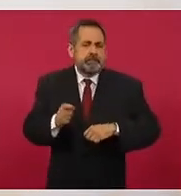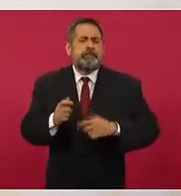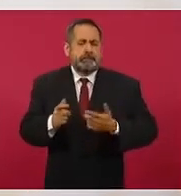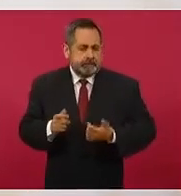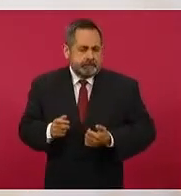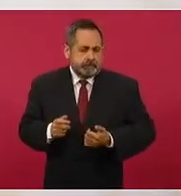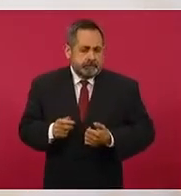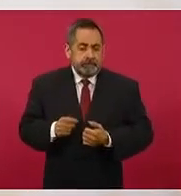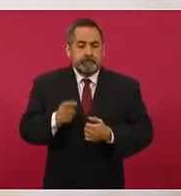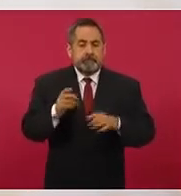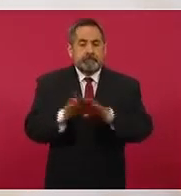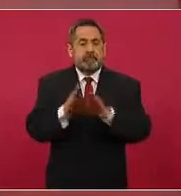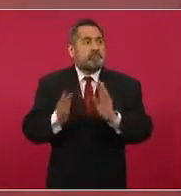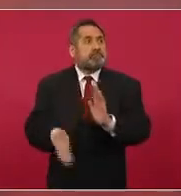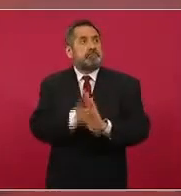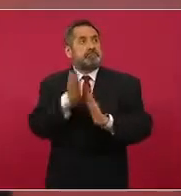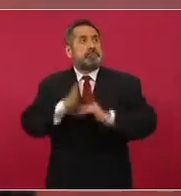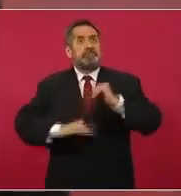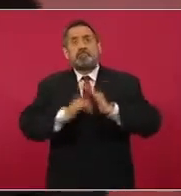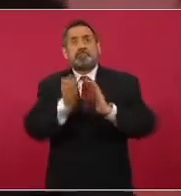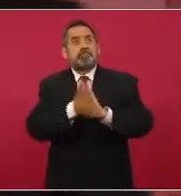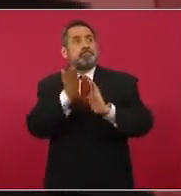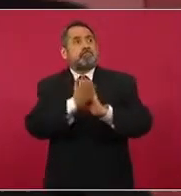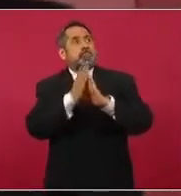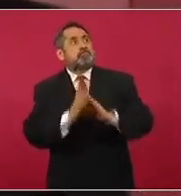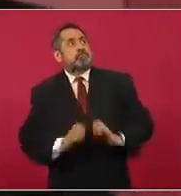es llevar a cabo construcciones,